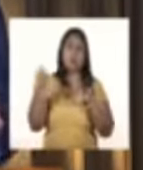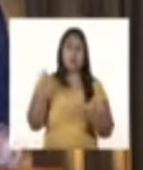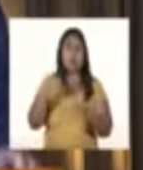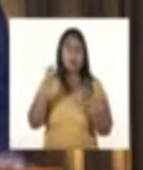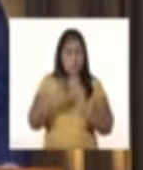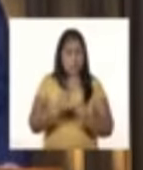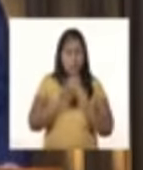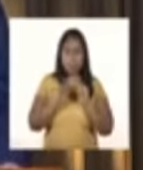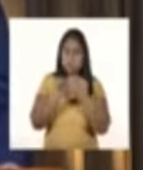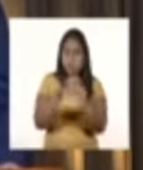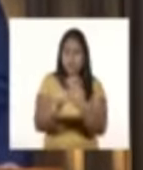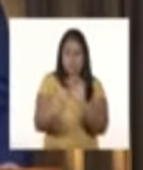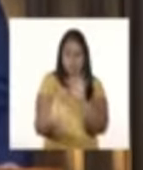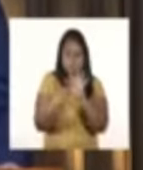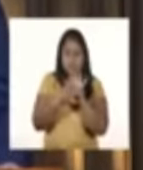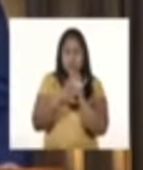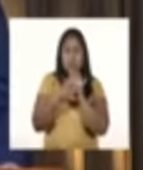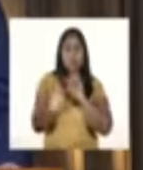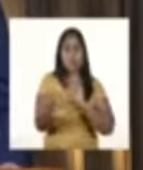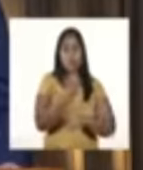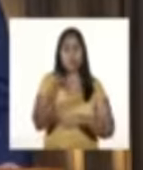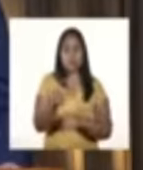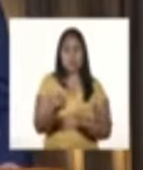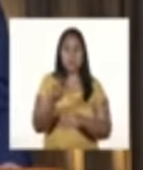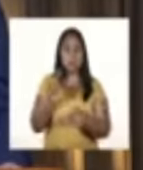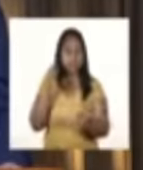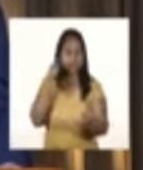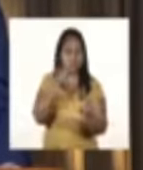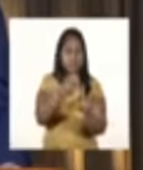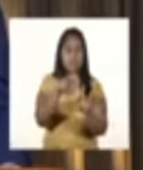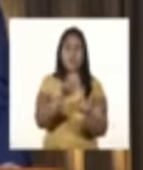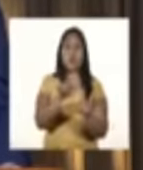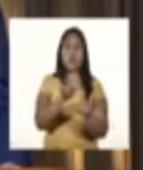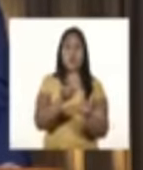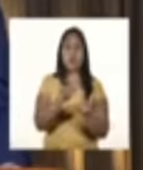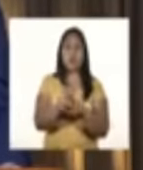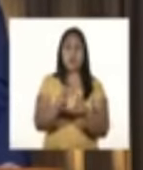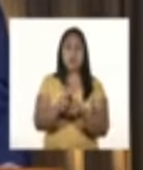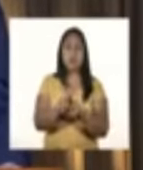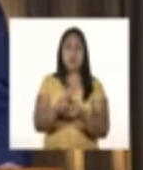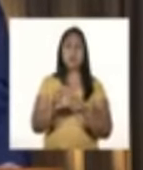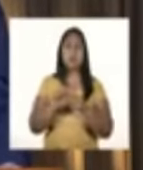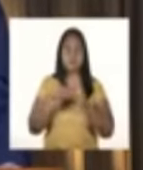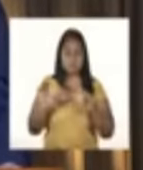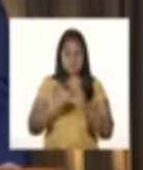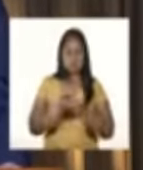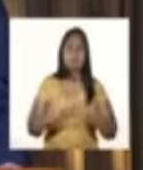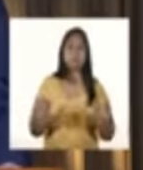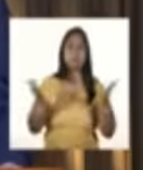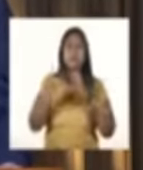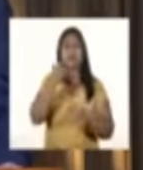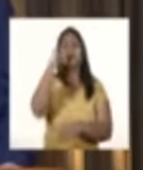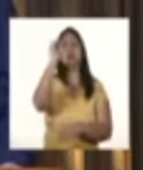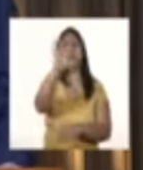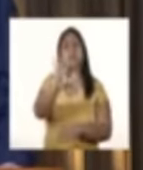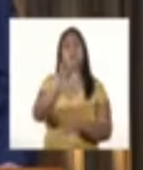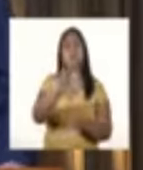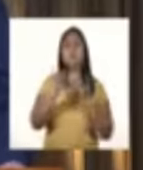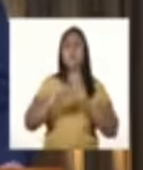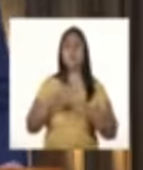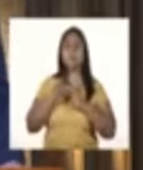que podamos seguir uniéndonos todos en la misma causa. Salimos adelante, sí o sí. Que Dios les